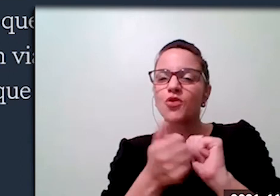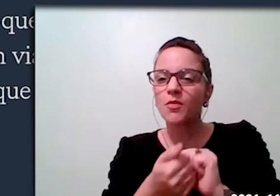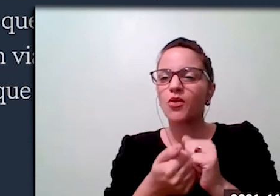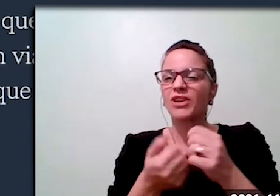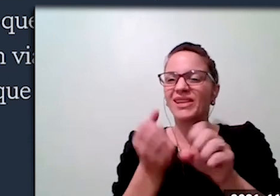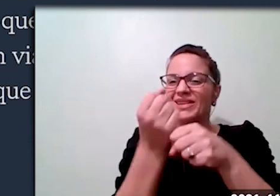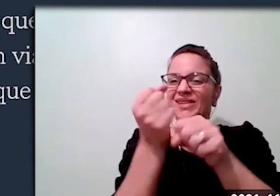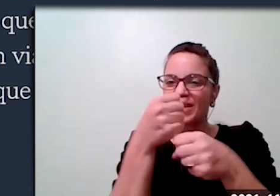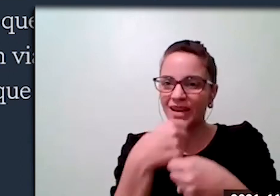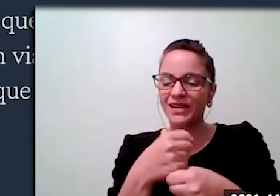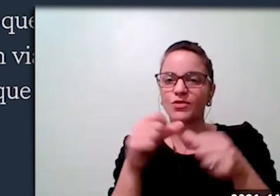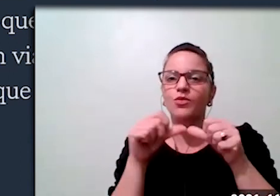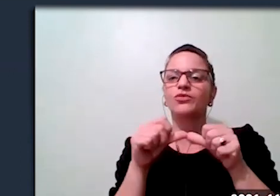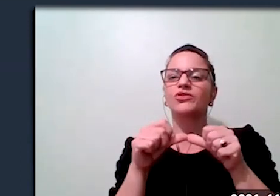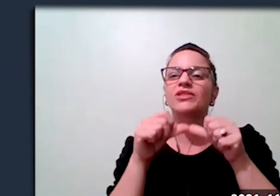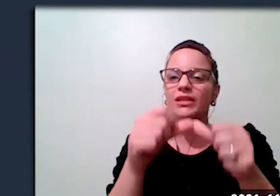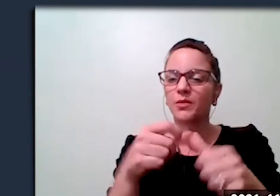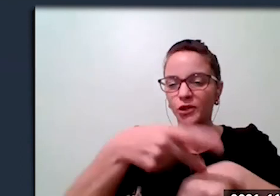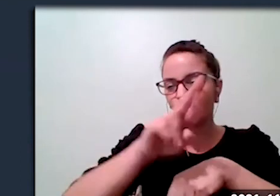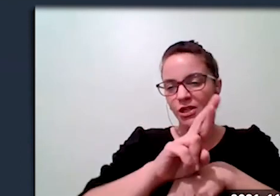refundación constante.